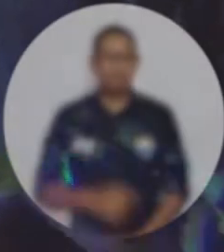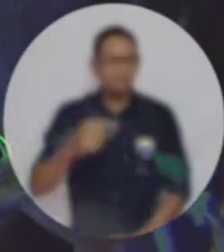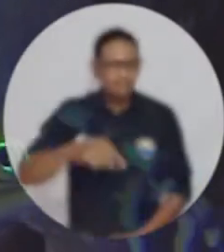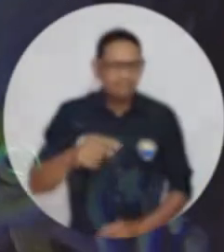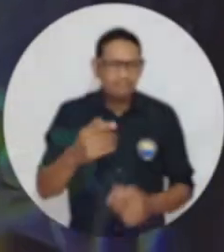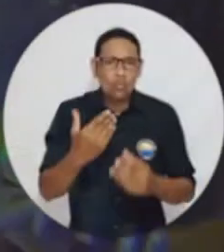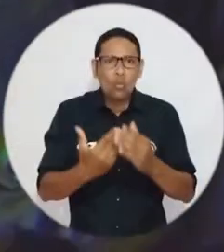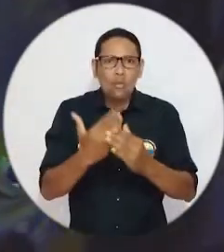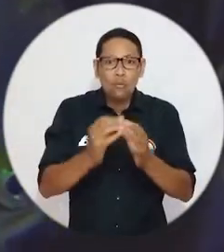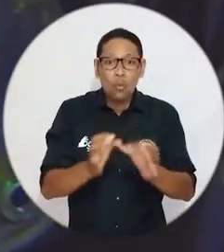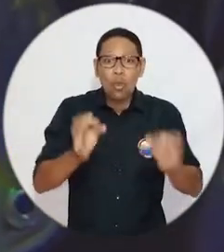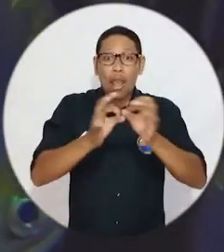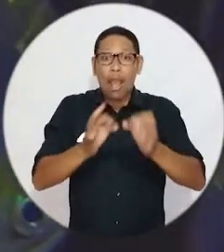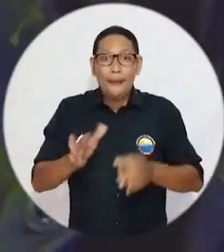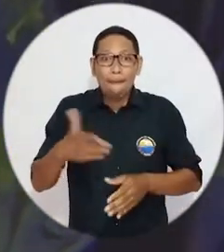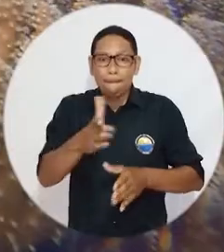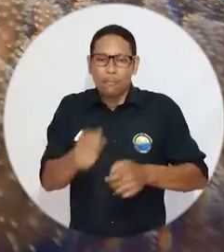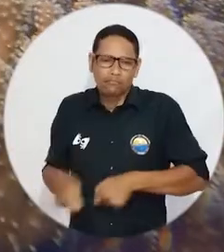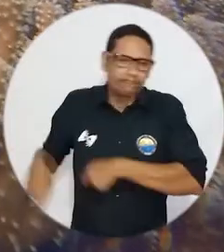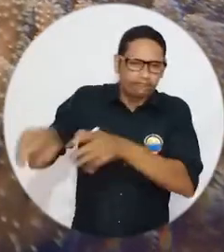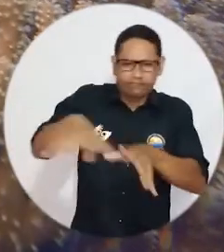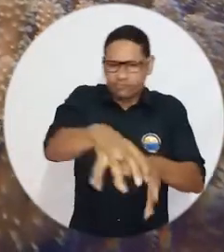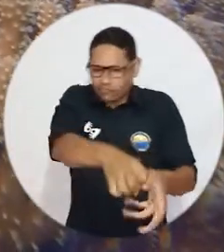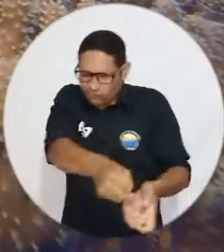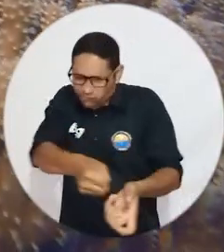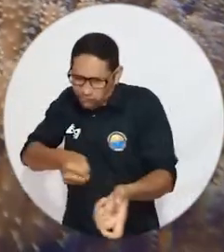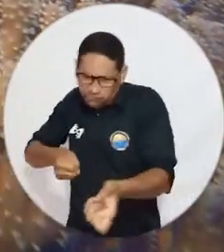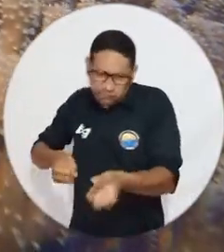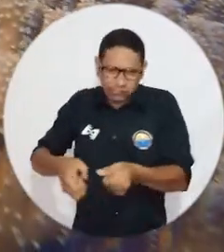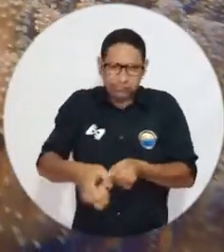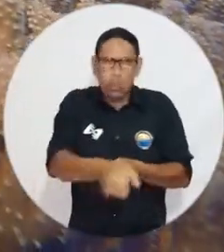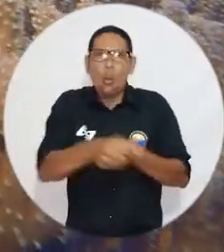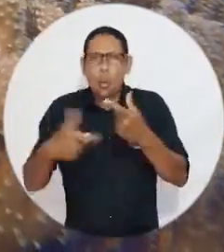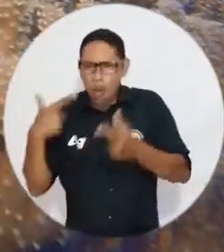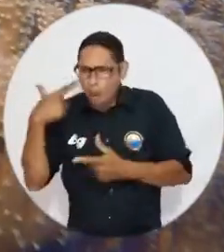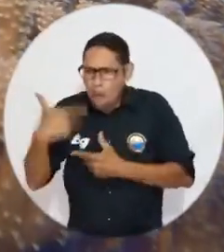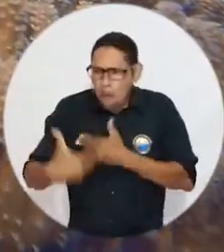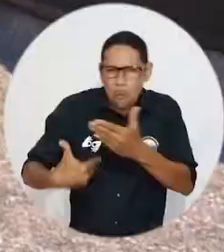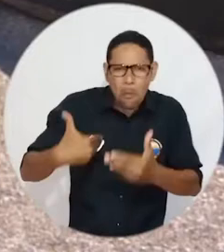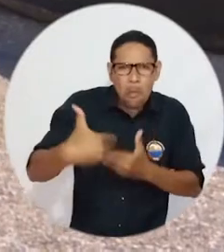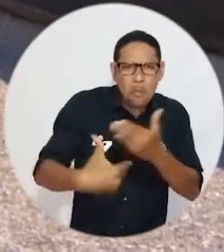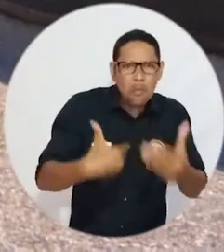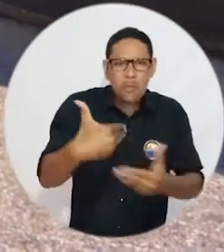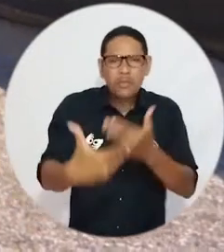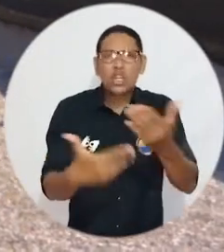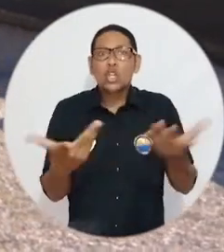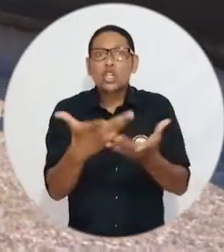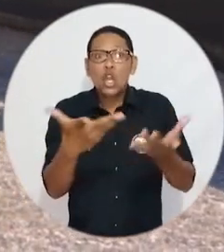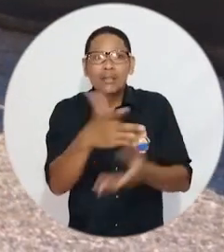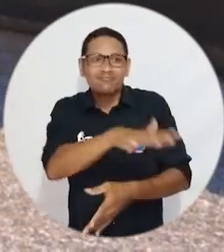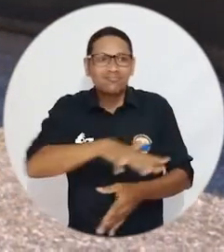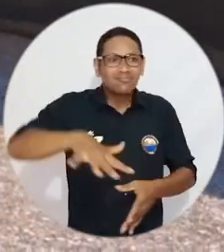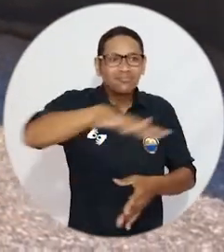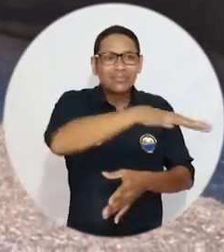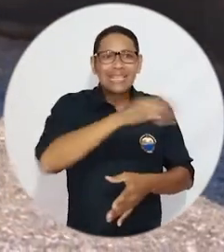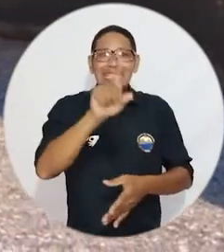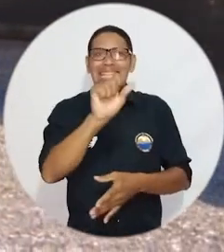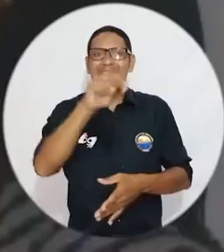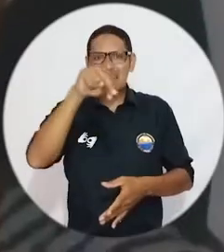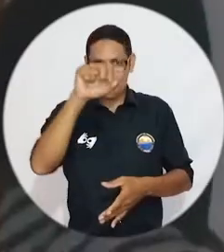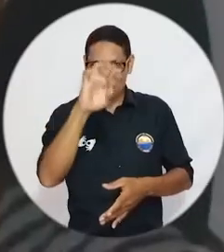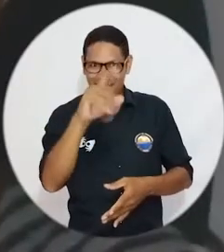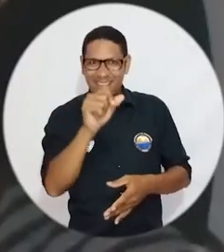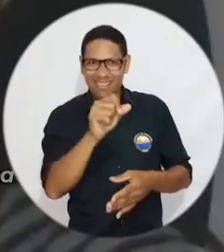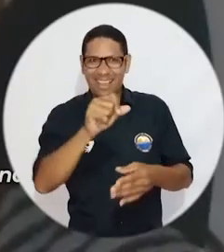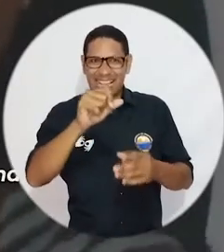En este ciclo se abordó la sostenibilidad de la pesca y se socializaron los resultados de la actividad de desembarco que se realiza en la Ciénaga Grande de Santa Marta.